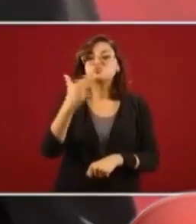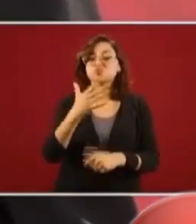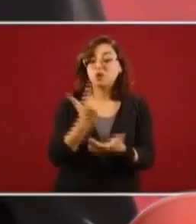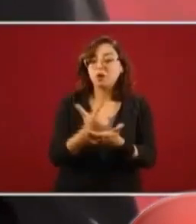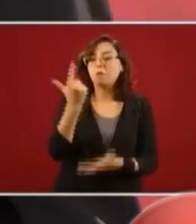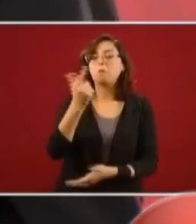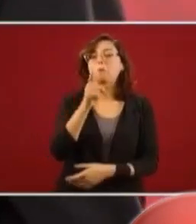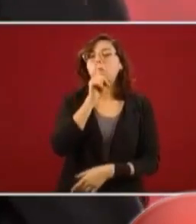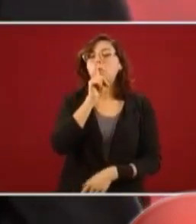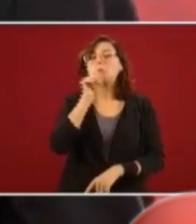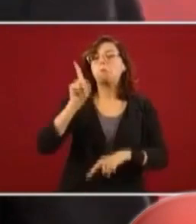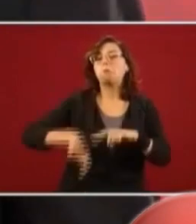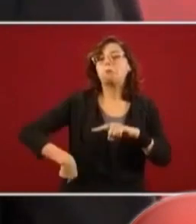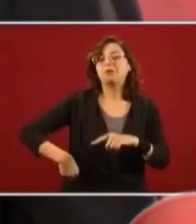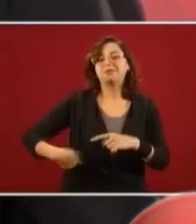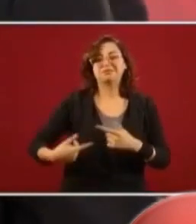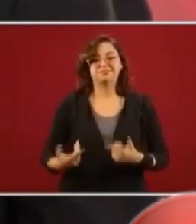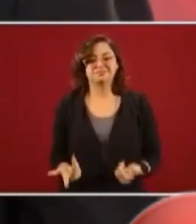ni modo que